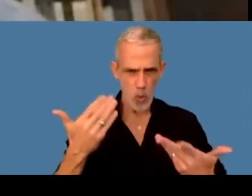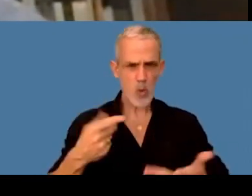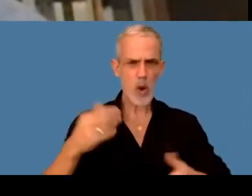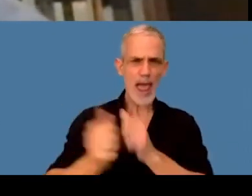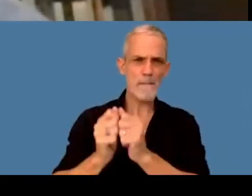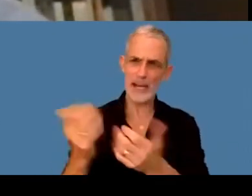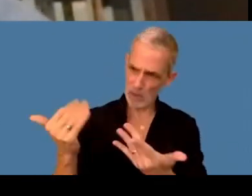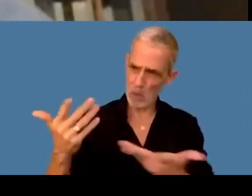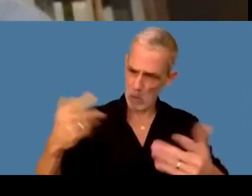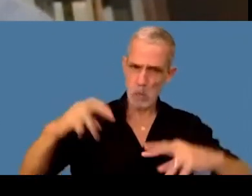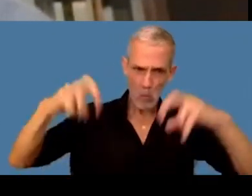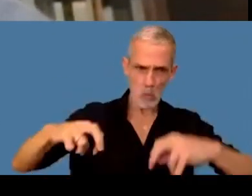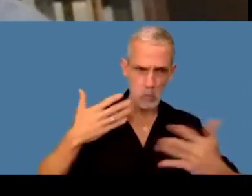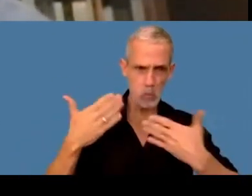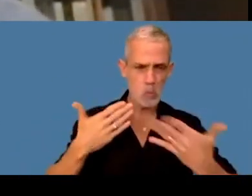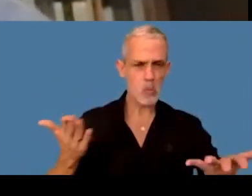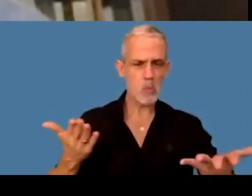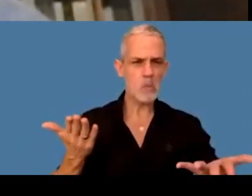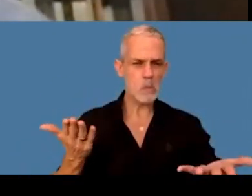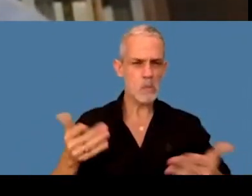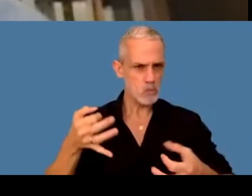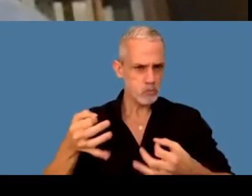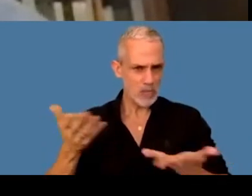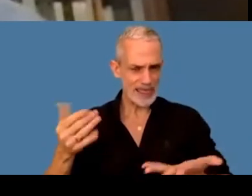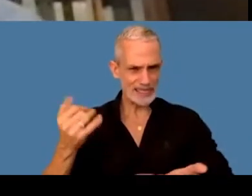empresariado que no veo tan